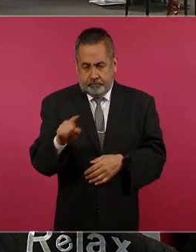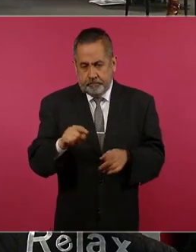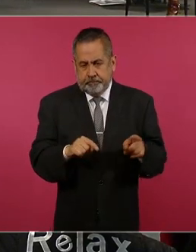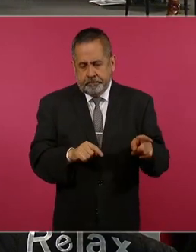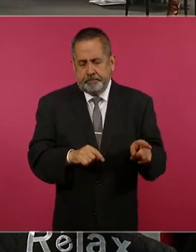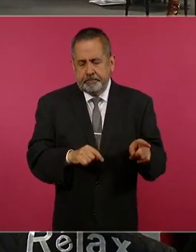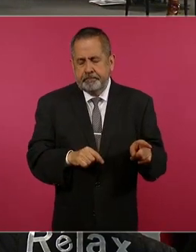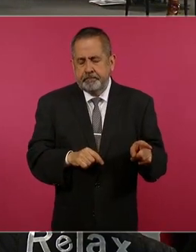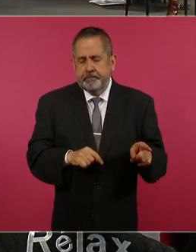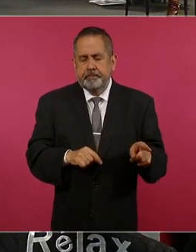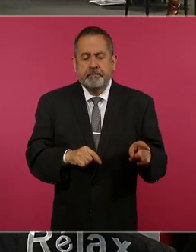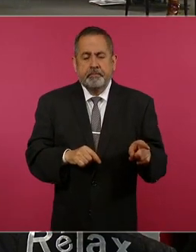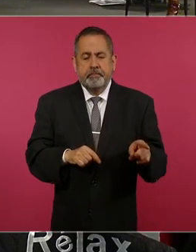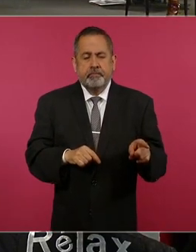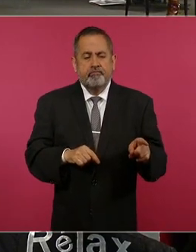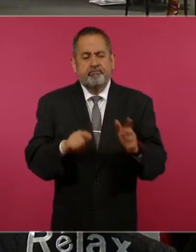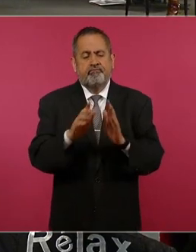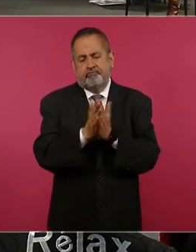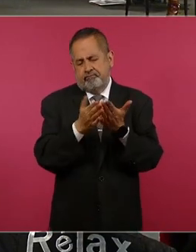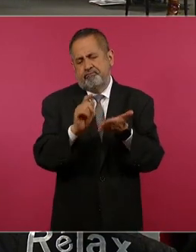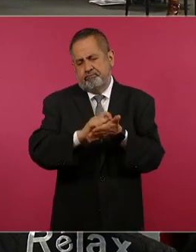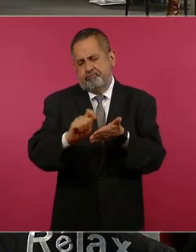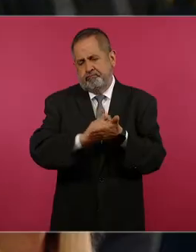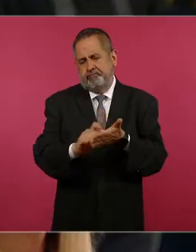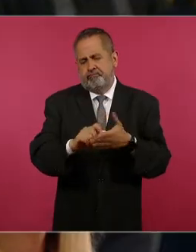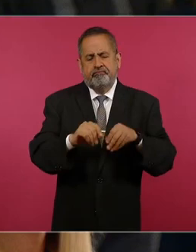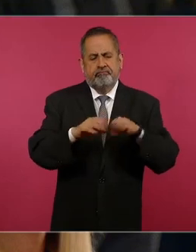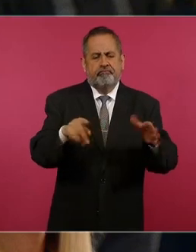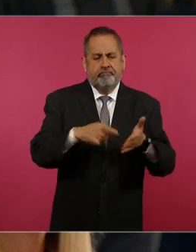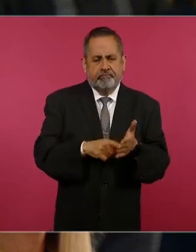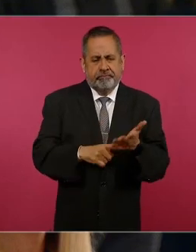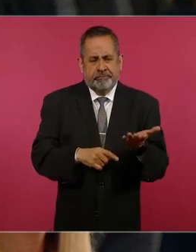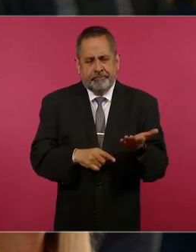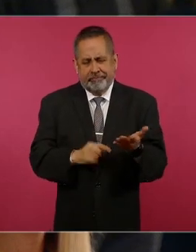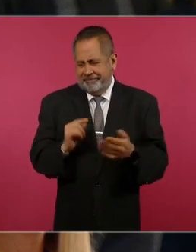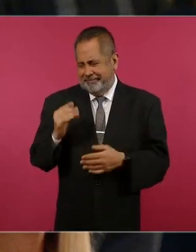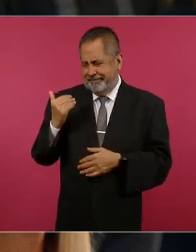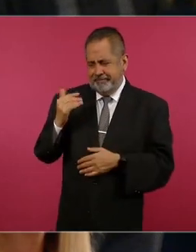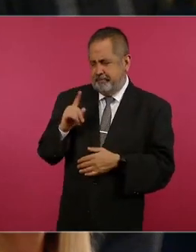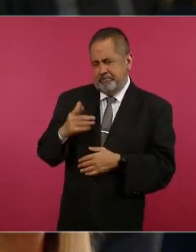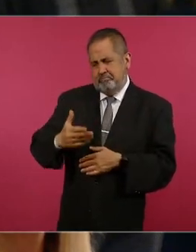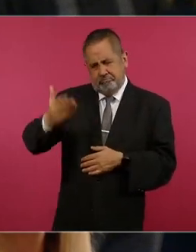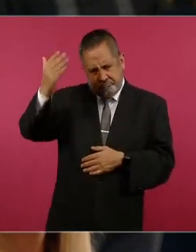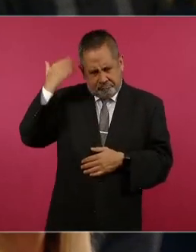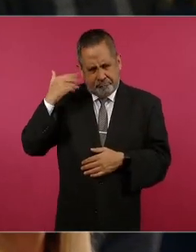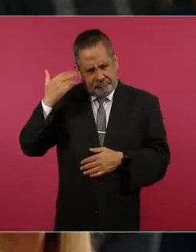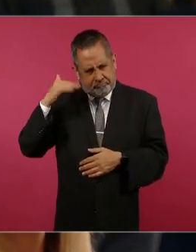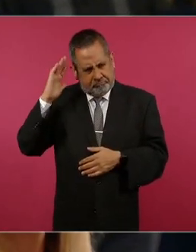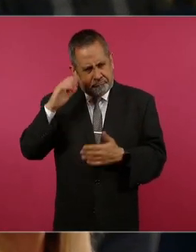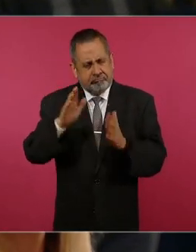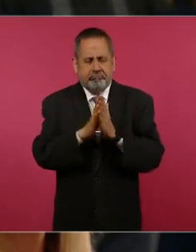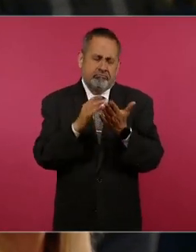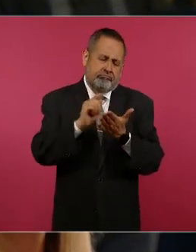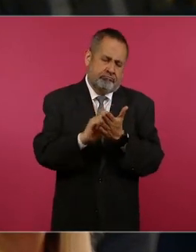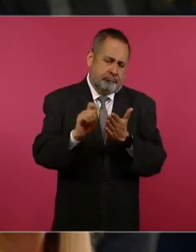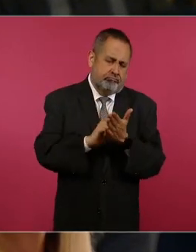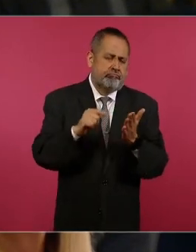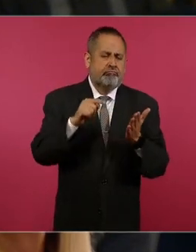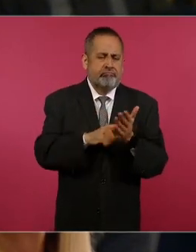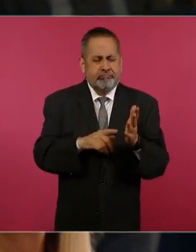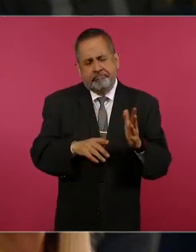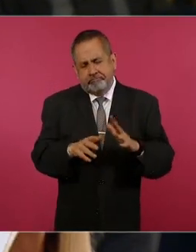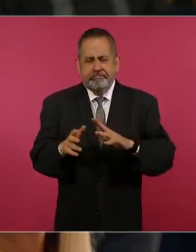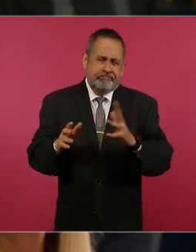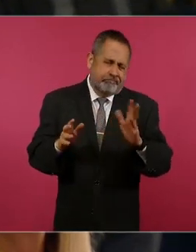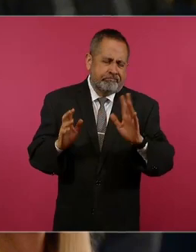él escribió un libro, no es reciente, escribió un libro y más